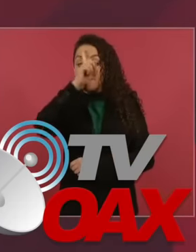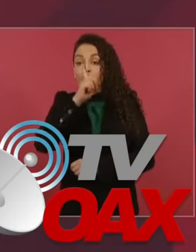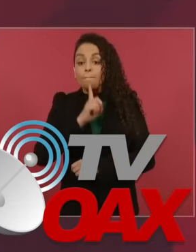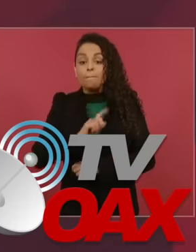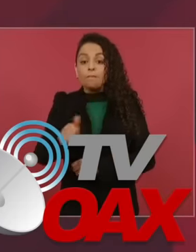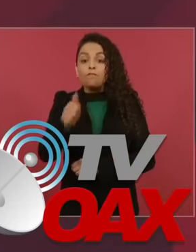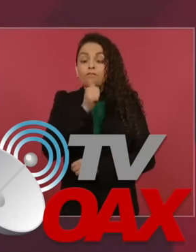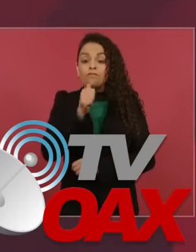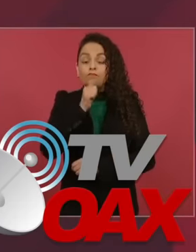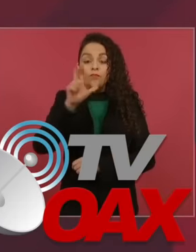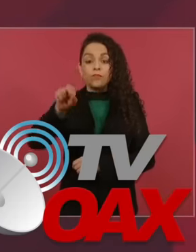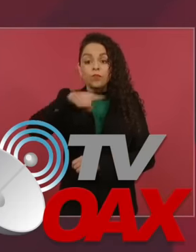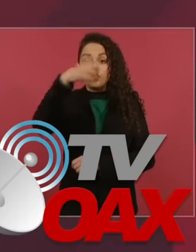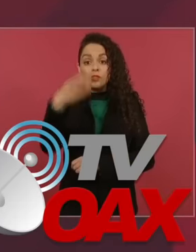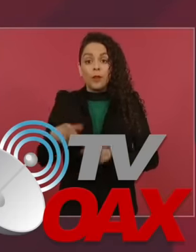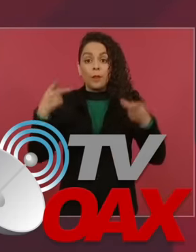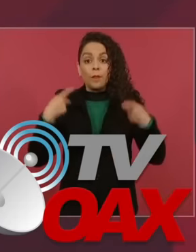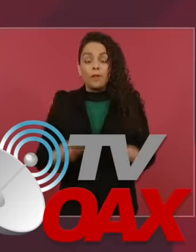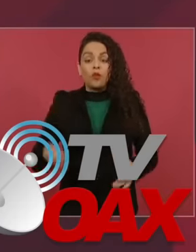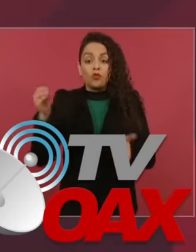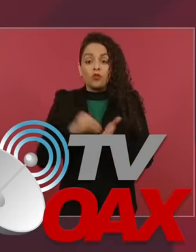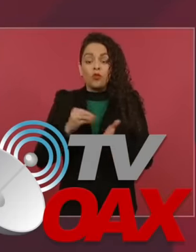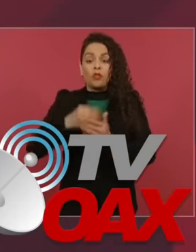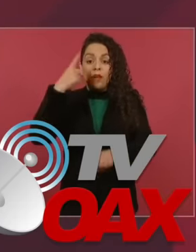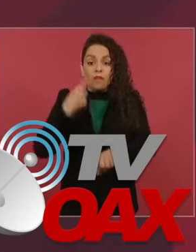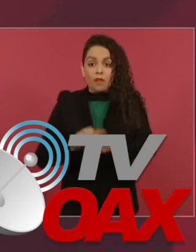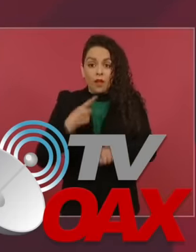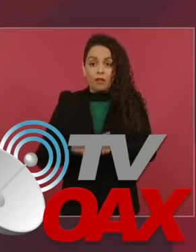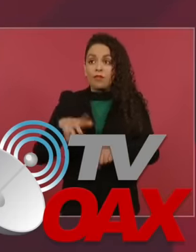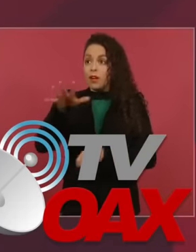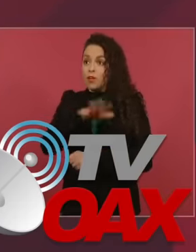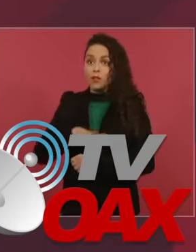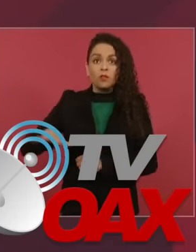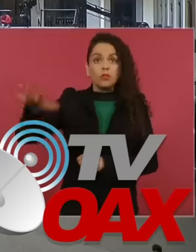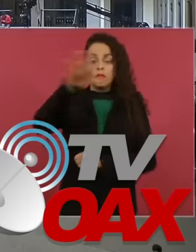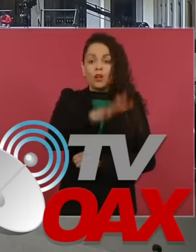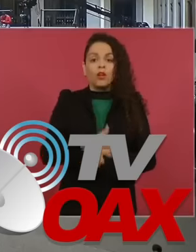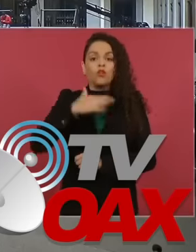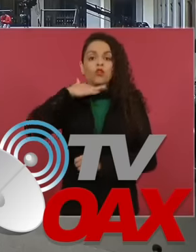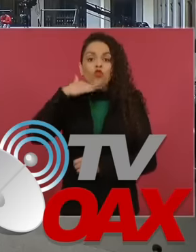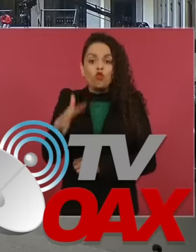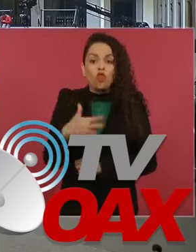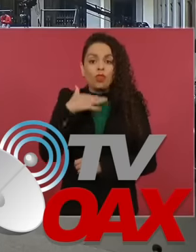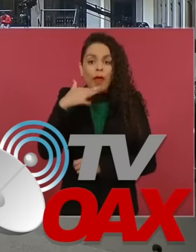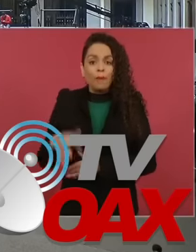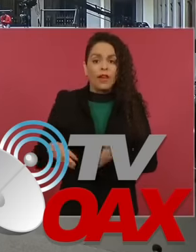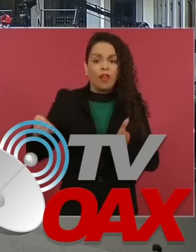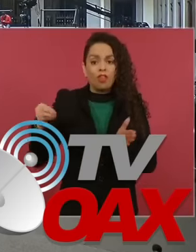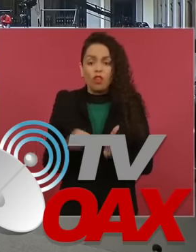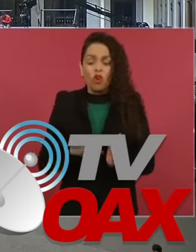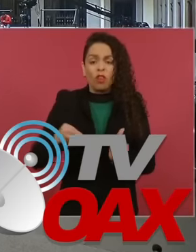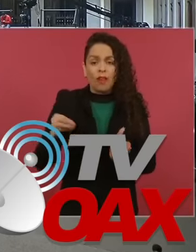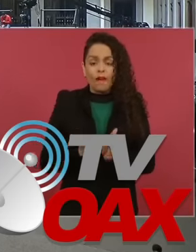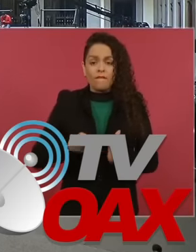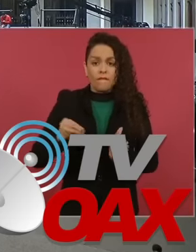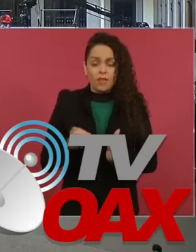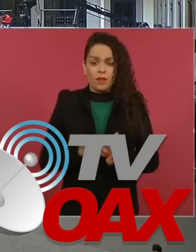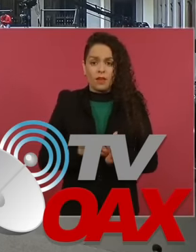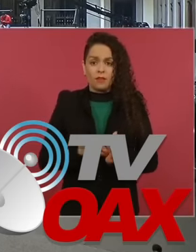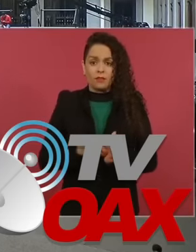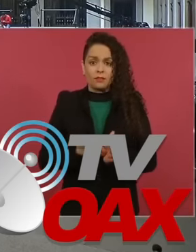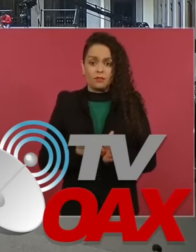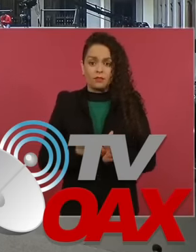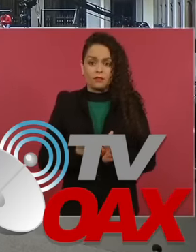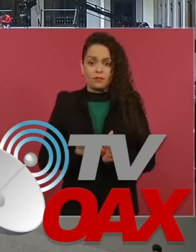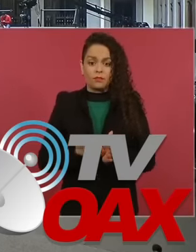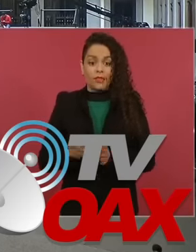enferma, ¿sí? Entonces, ¿qué es lo que sigue? Estamos en una acción penal, estamos haciendo varias cosas desde